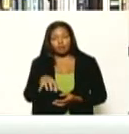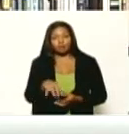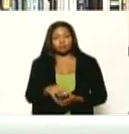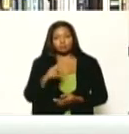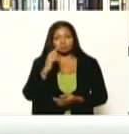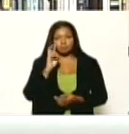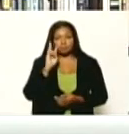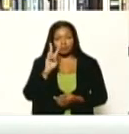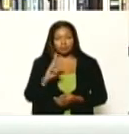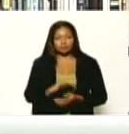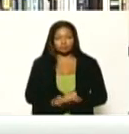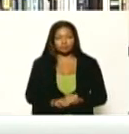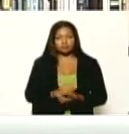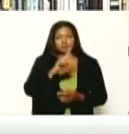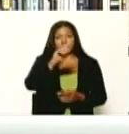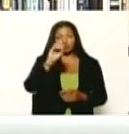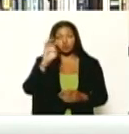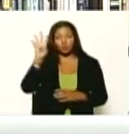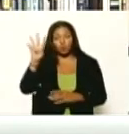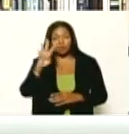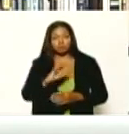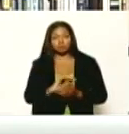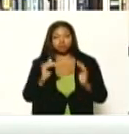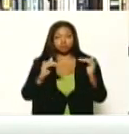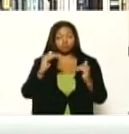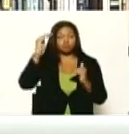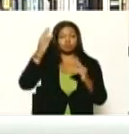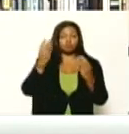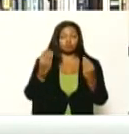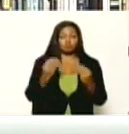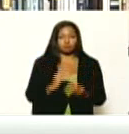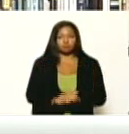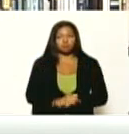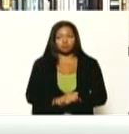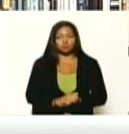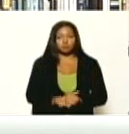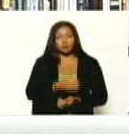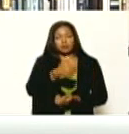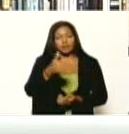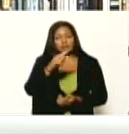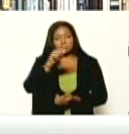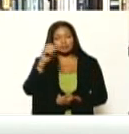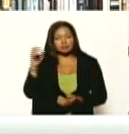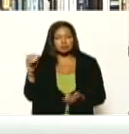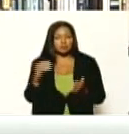los niveles, 104 es alto. 104 por cada 100.000. Por cada 100.000.